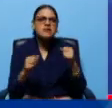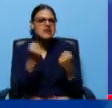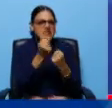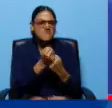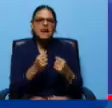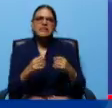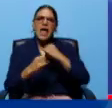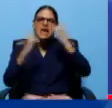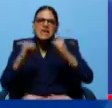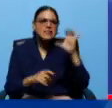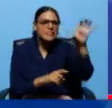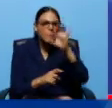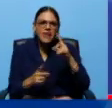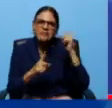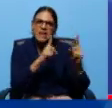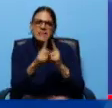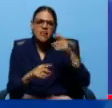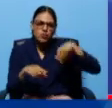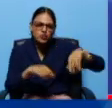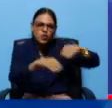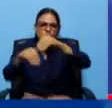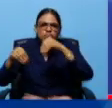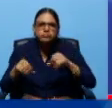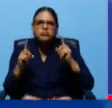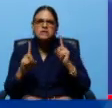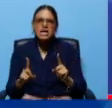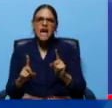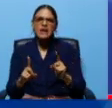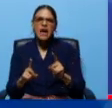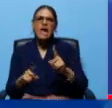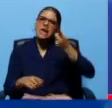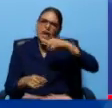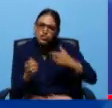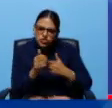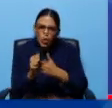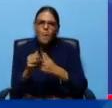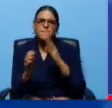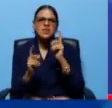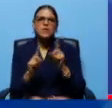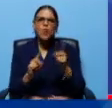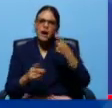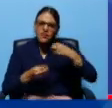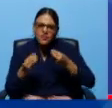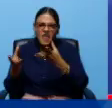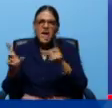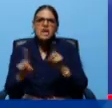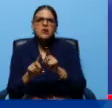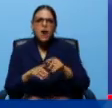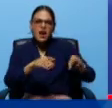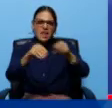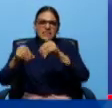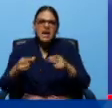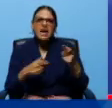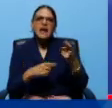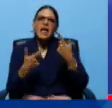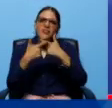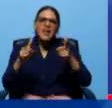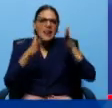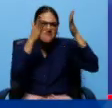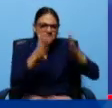la independencia de esta tierra que iba despuntando como una tierra de libertadores.